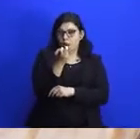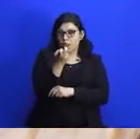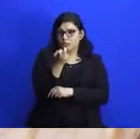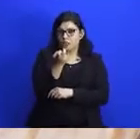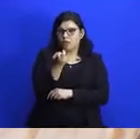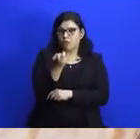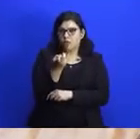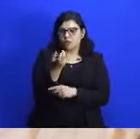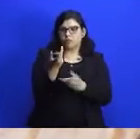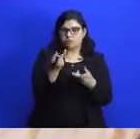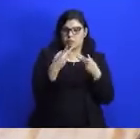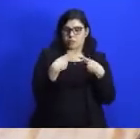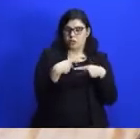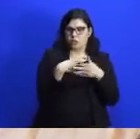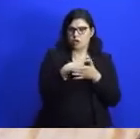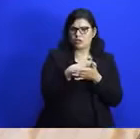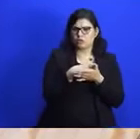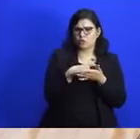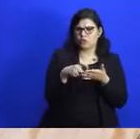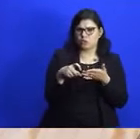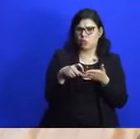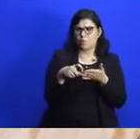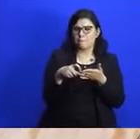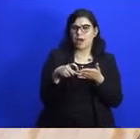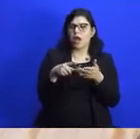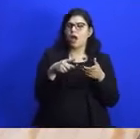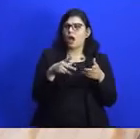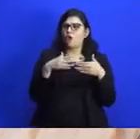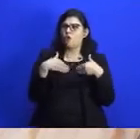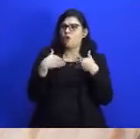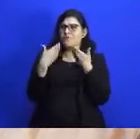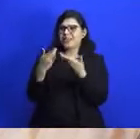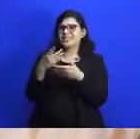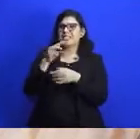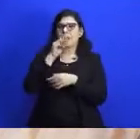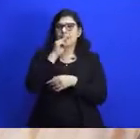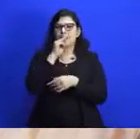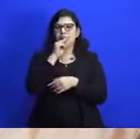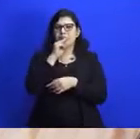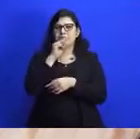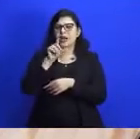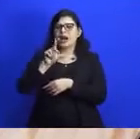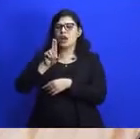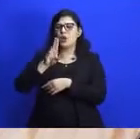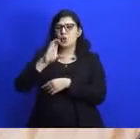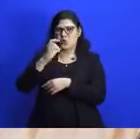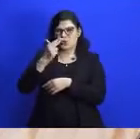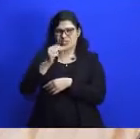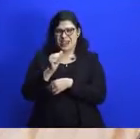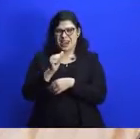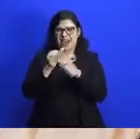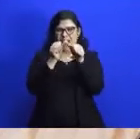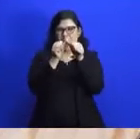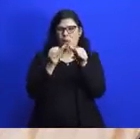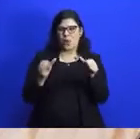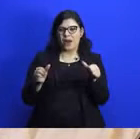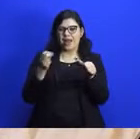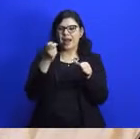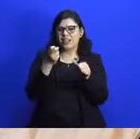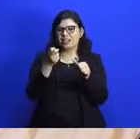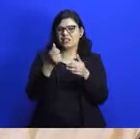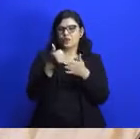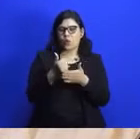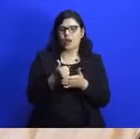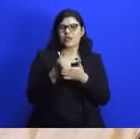confianza que tienen los clientes con Mamalucha, vemos que Bodega Aurrerá es el puente de acceso